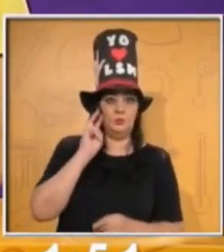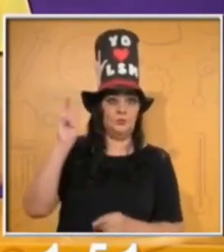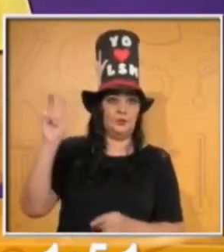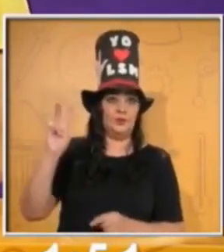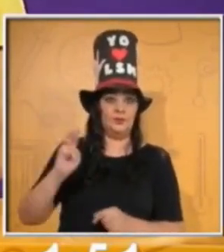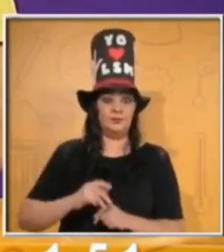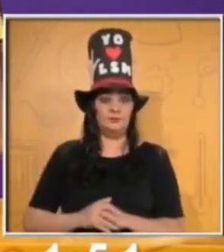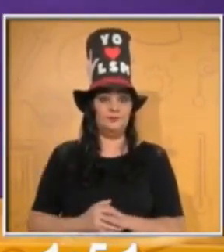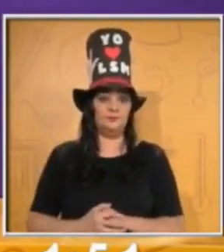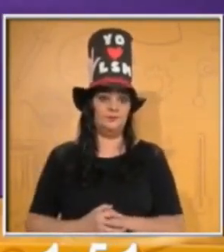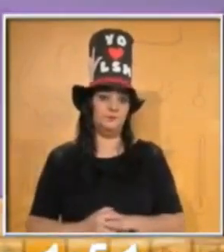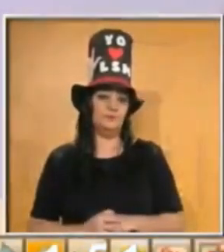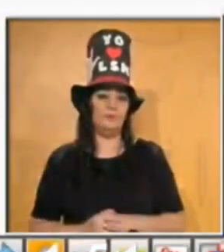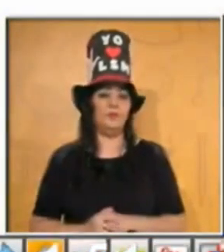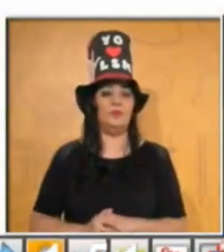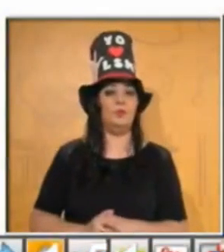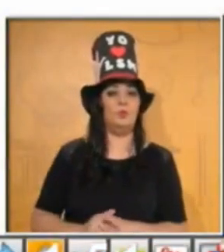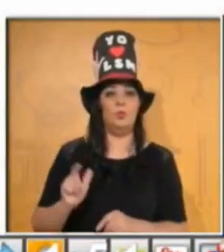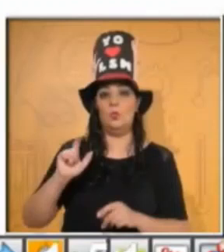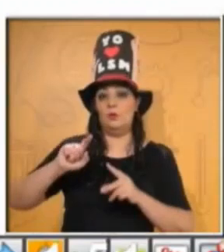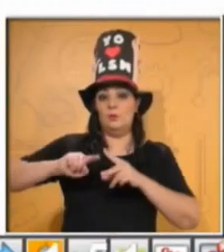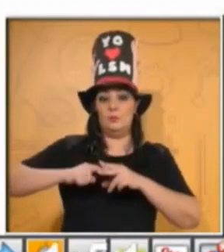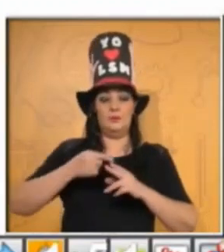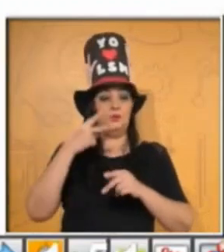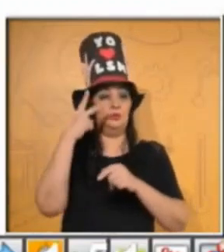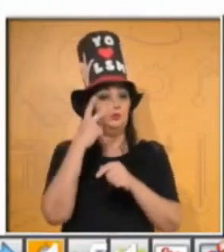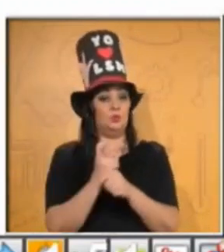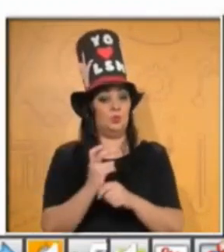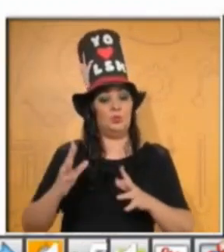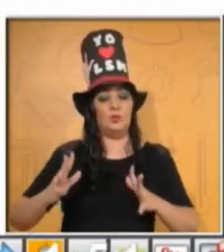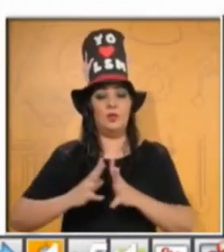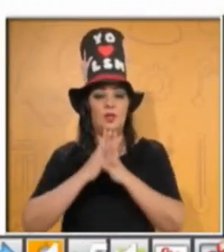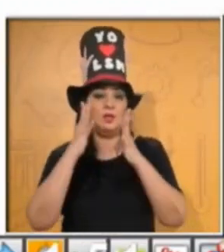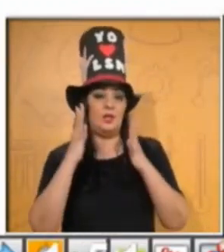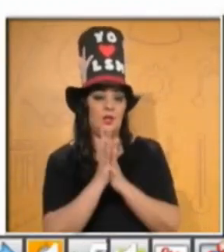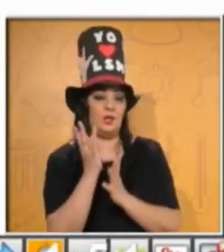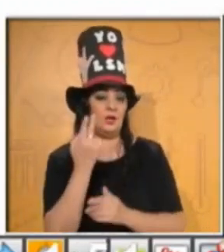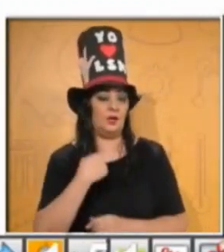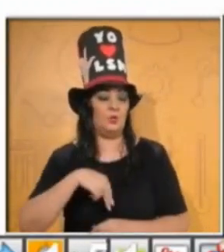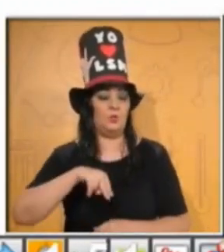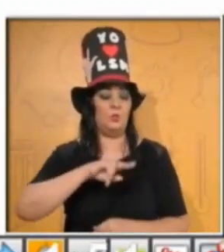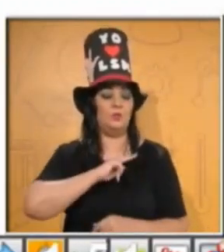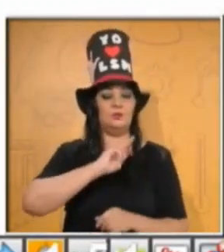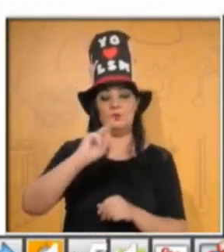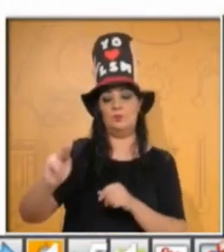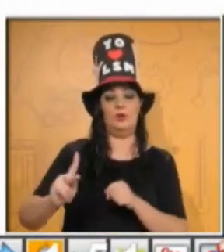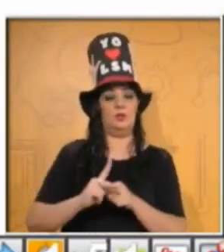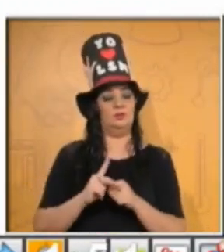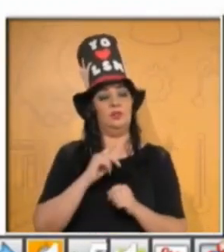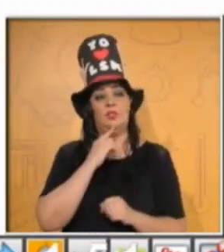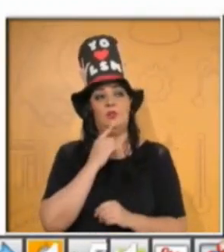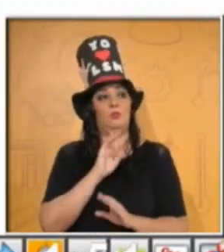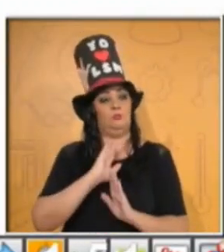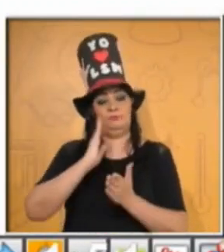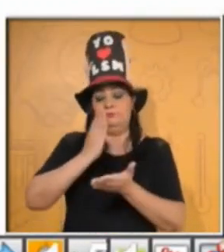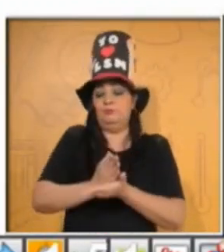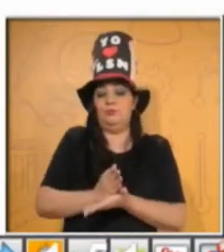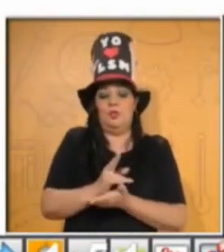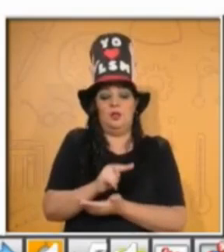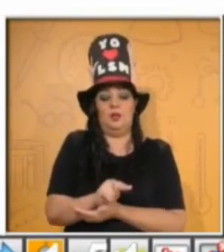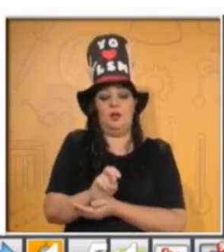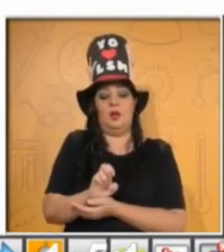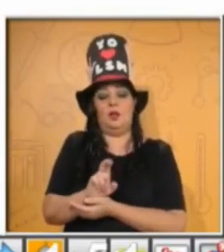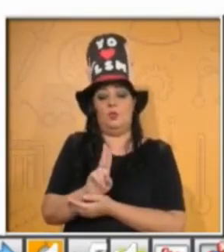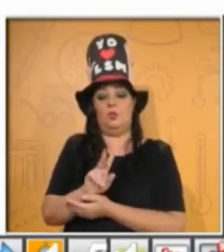siguiente. Al inicio de la Segunda Guerra Mundial, nuestro país se declaró neutro. A ver, hago una pausa, maestra, ¿qué significará